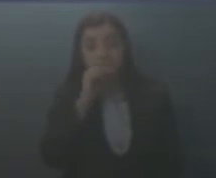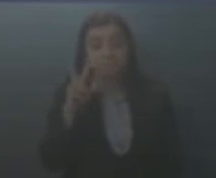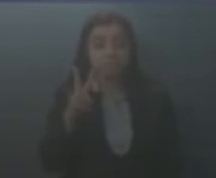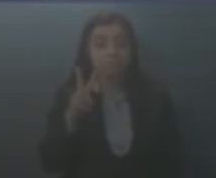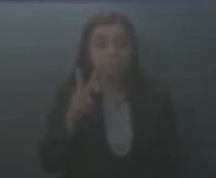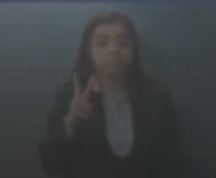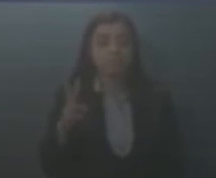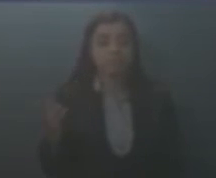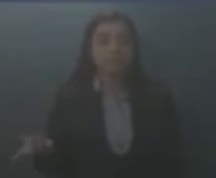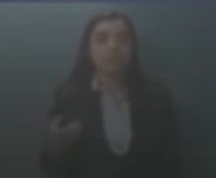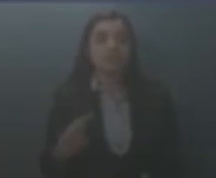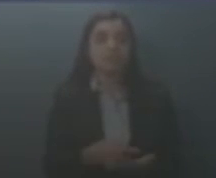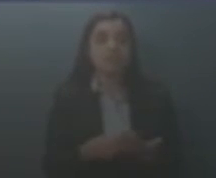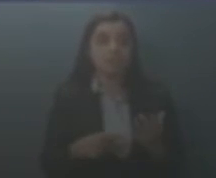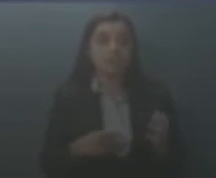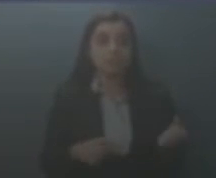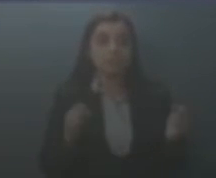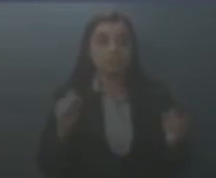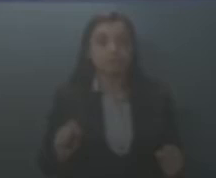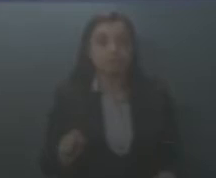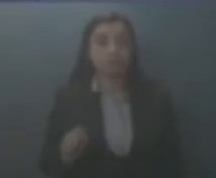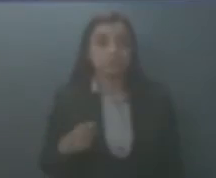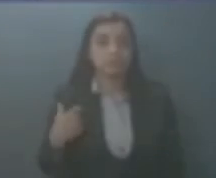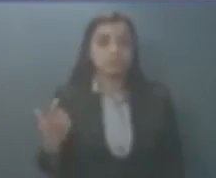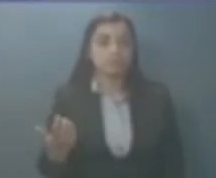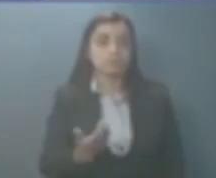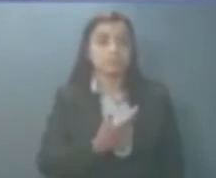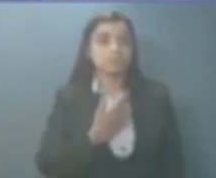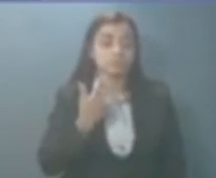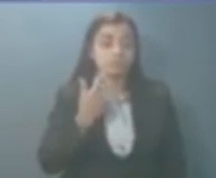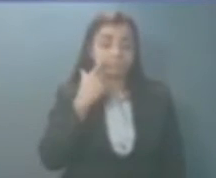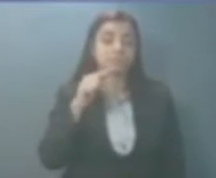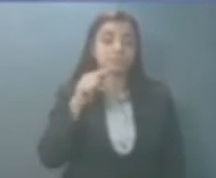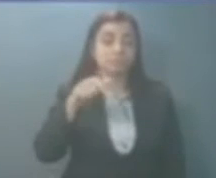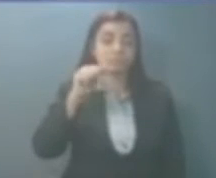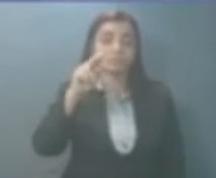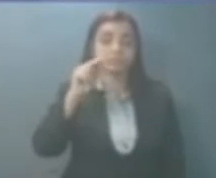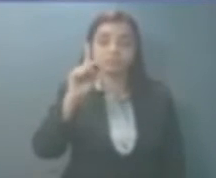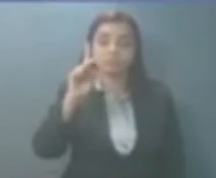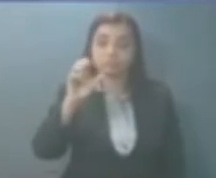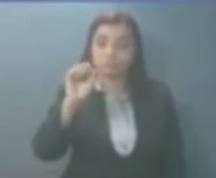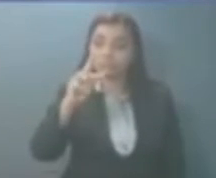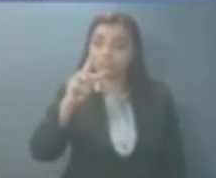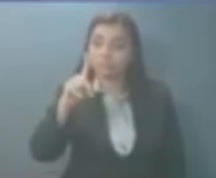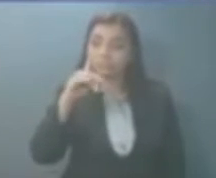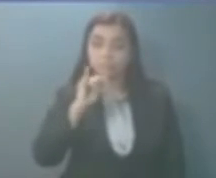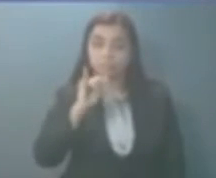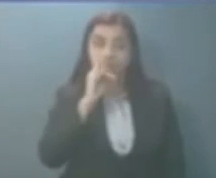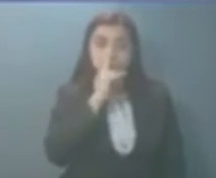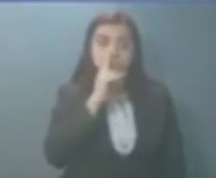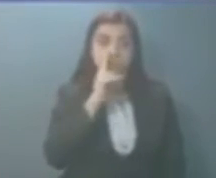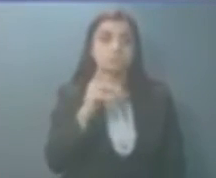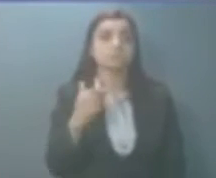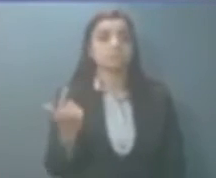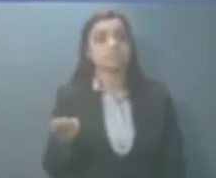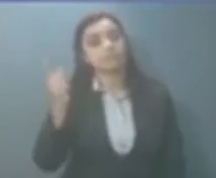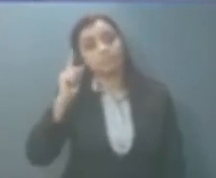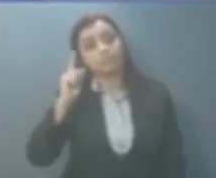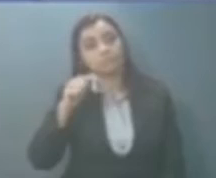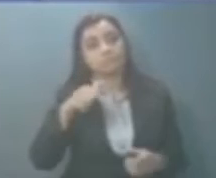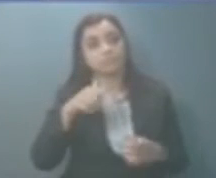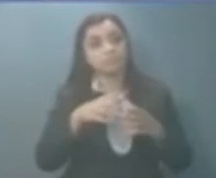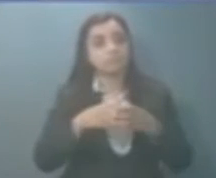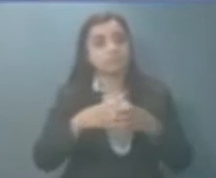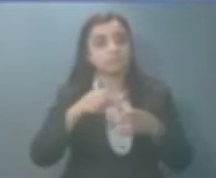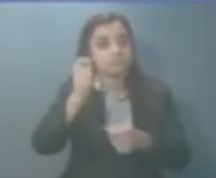FMLN y como sindicatos que nos acompañaron, como antes 21 de junio, CITADMES, CINEDMES,